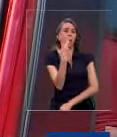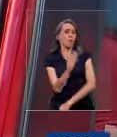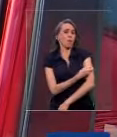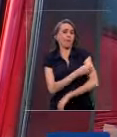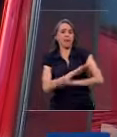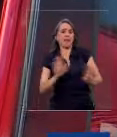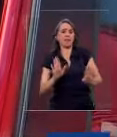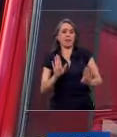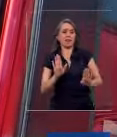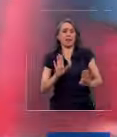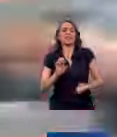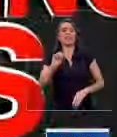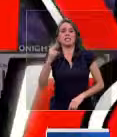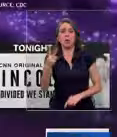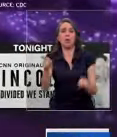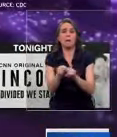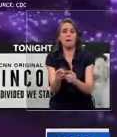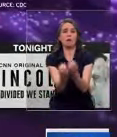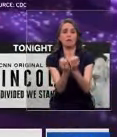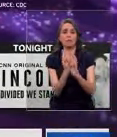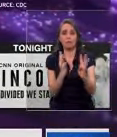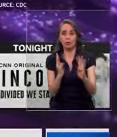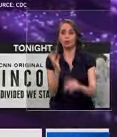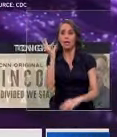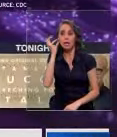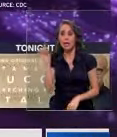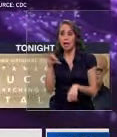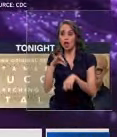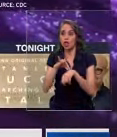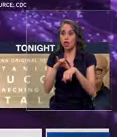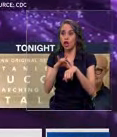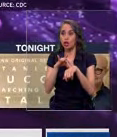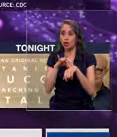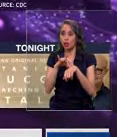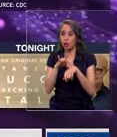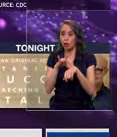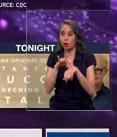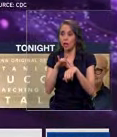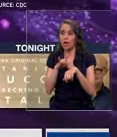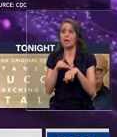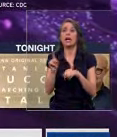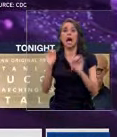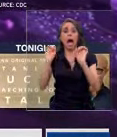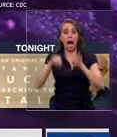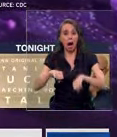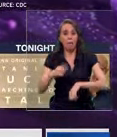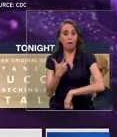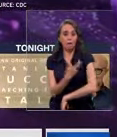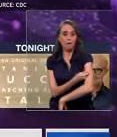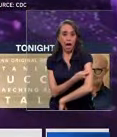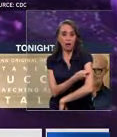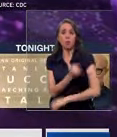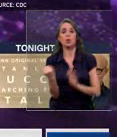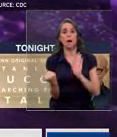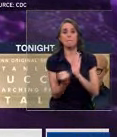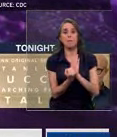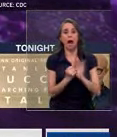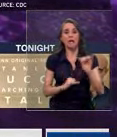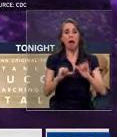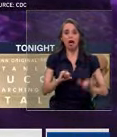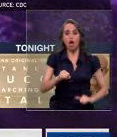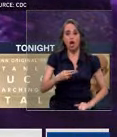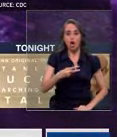según la doctora igual es que acaba de aprobar la vacuna de johnson and johnson